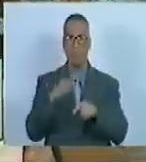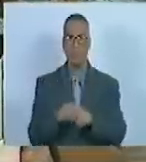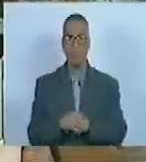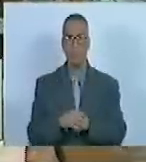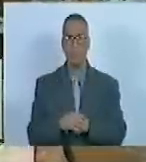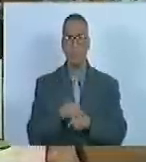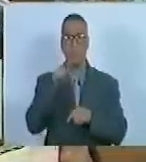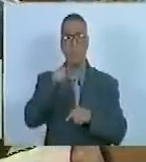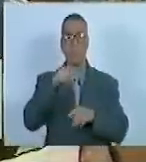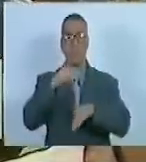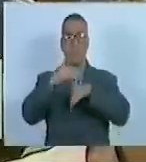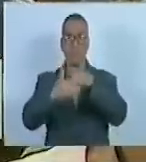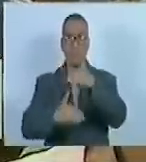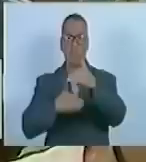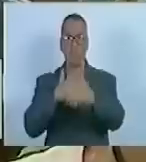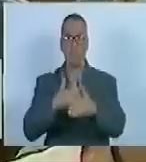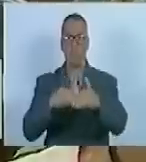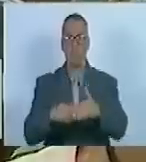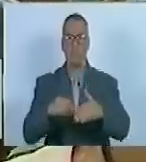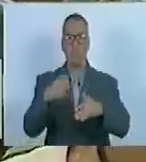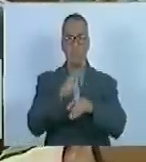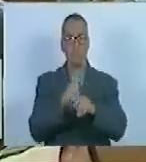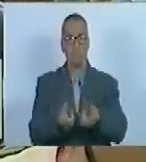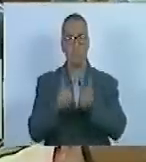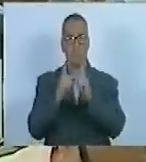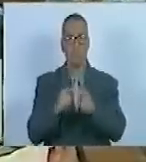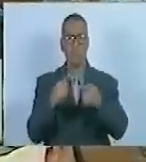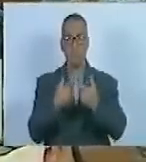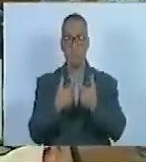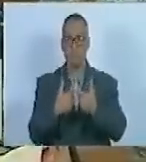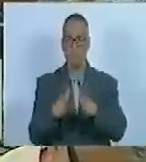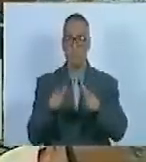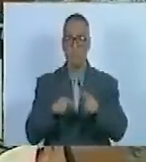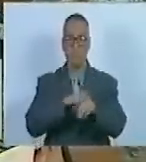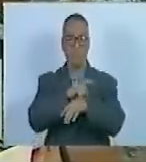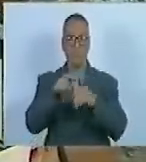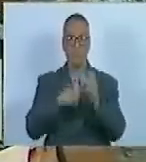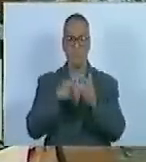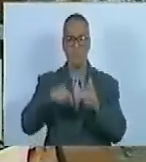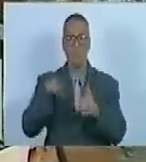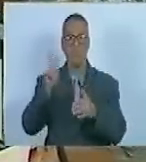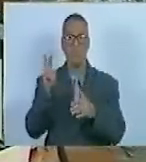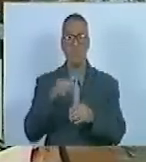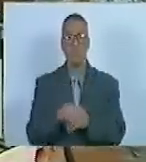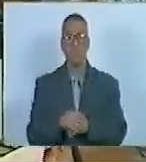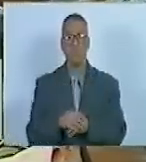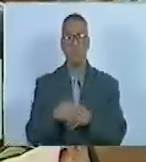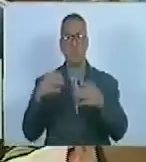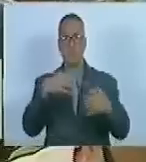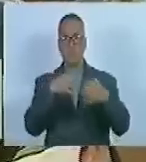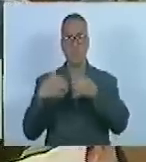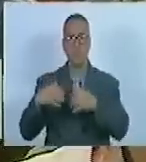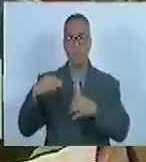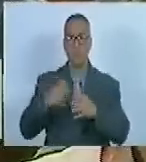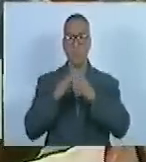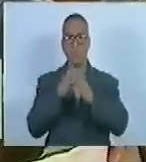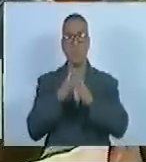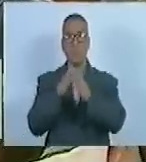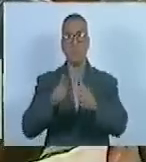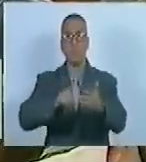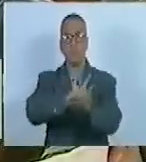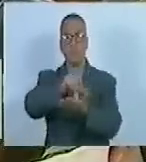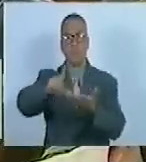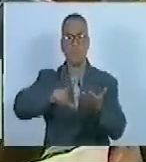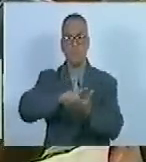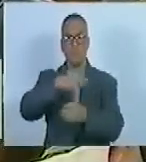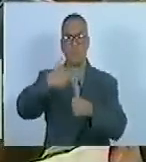y hechos sucesivos que lograron y permitieron la independencia absoluta de Venezuela en la batalla naval del lago de Maracaibo